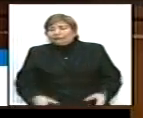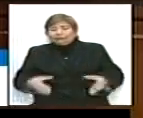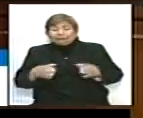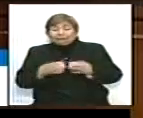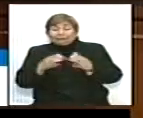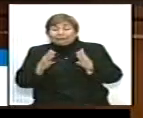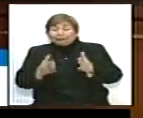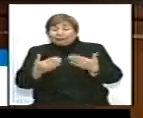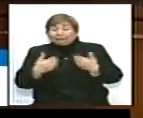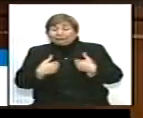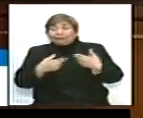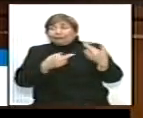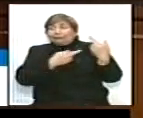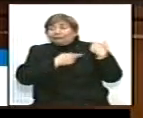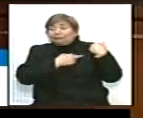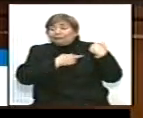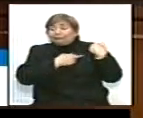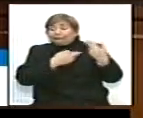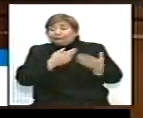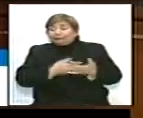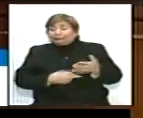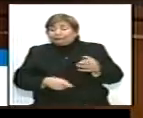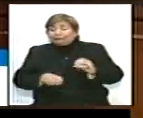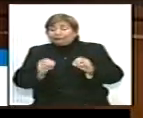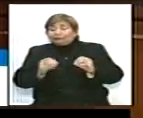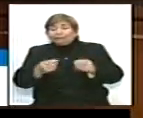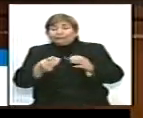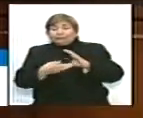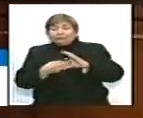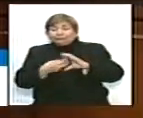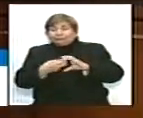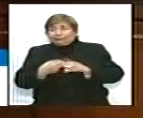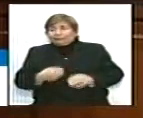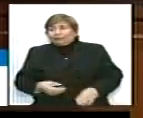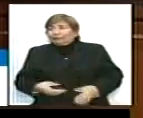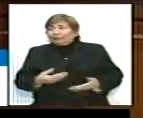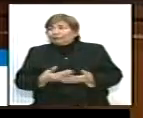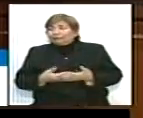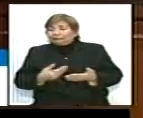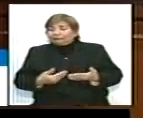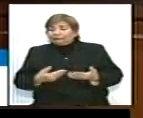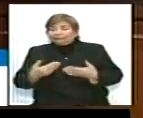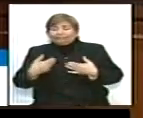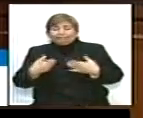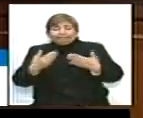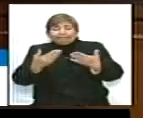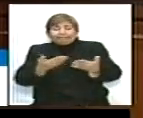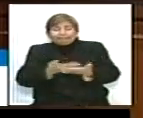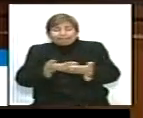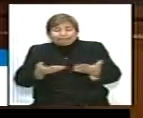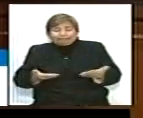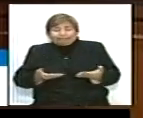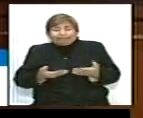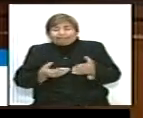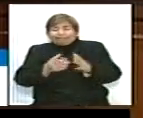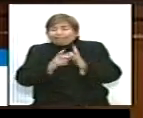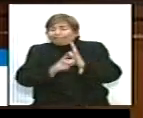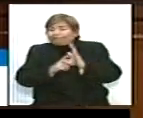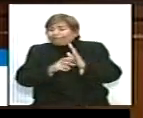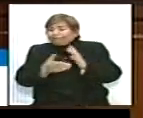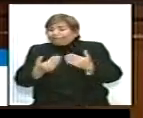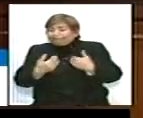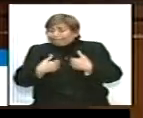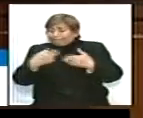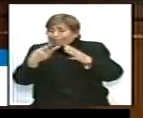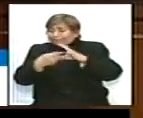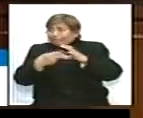congresistas que están asumiendo estas presidencias, como el de energía y minas, por ejemplo, también tenemos un reto de replantear la legislación minera, también tenemos